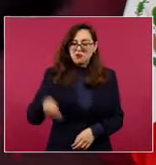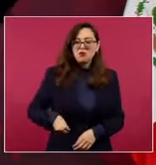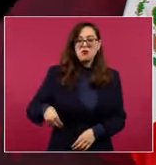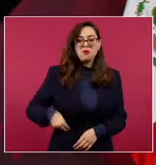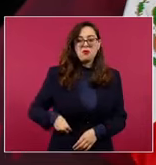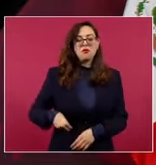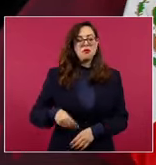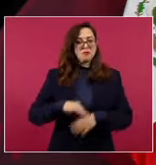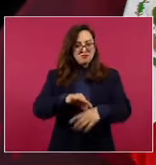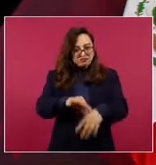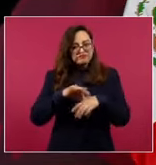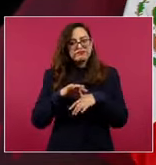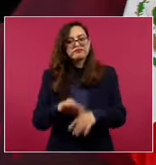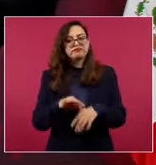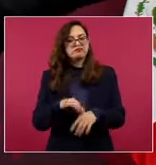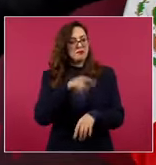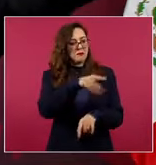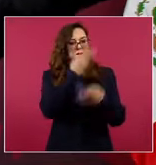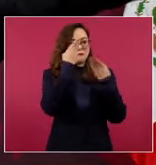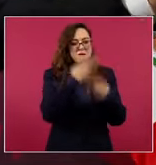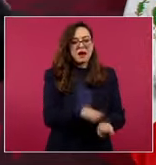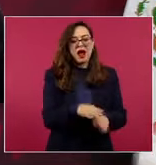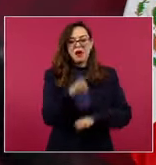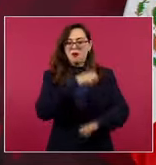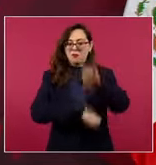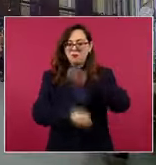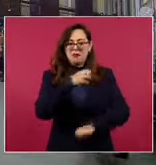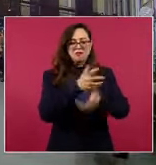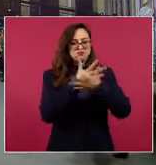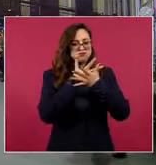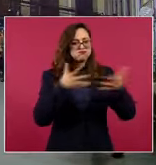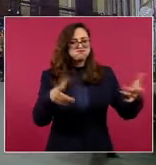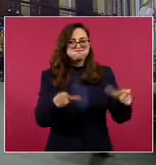los bancos, las grandes empresas,